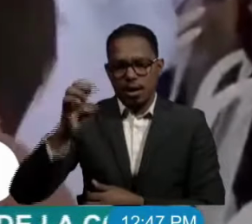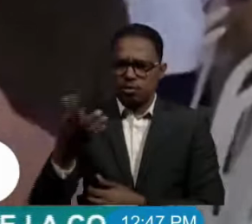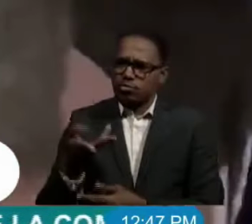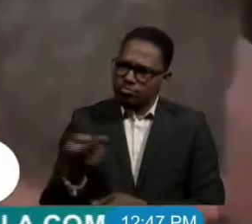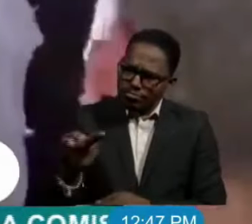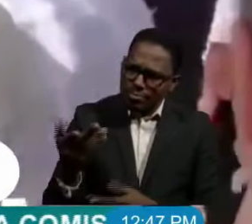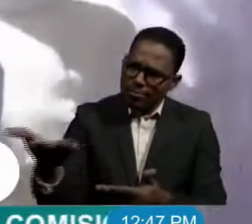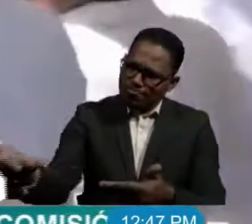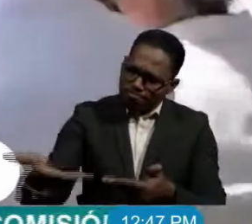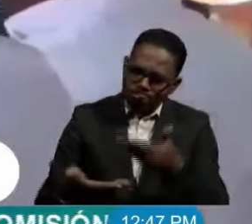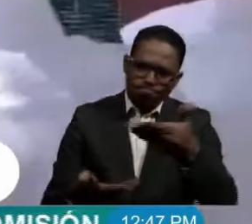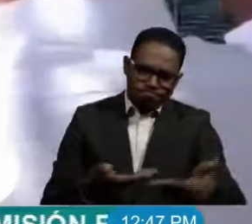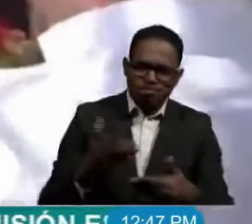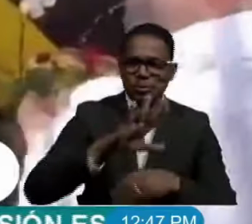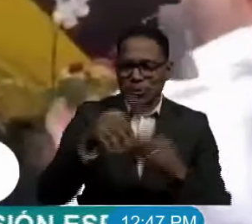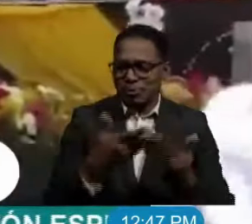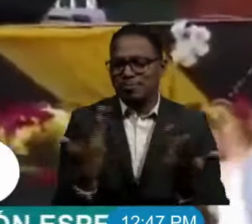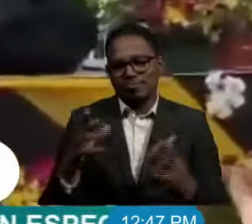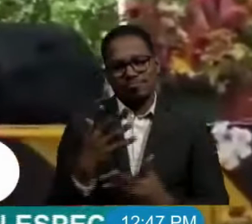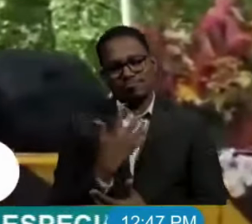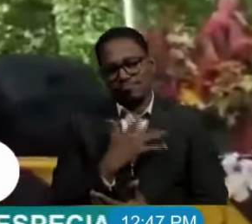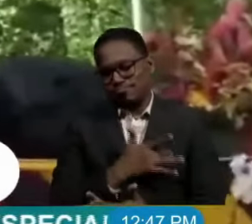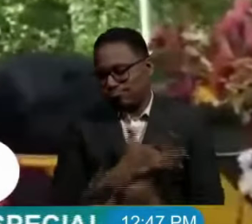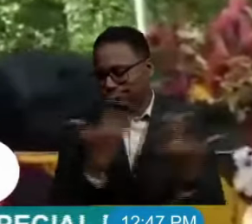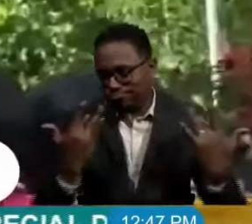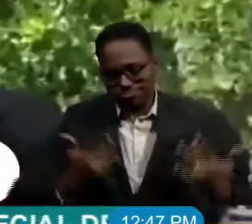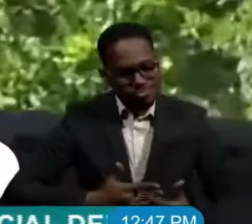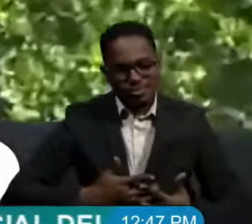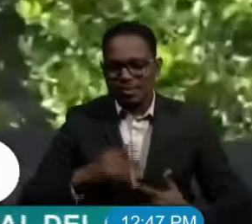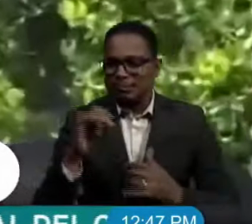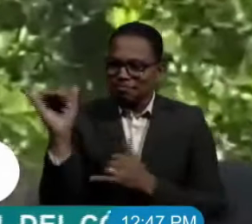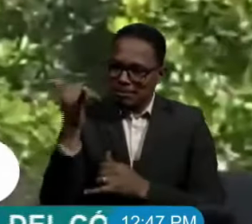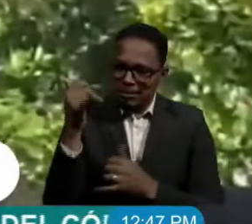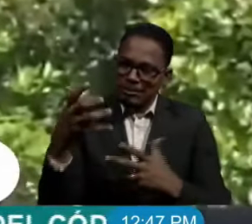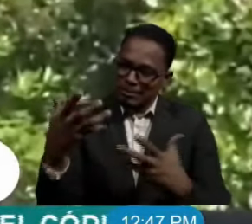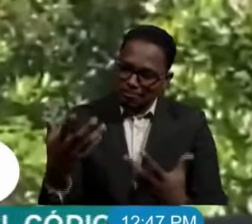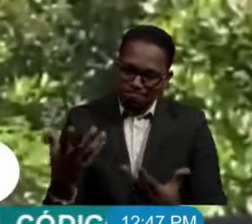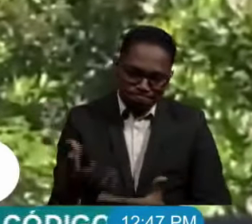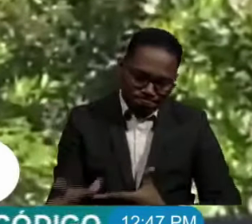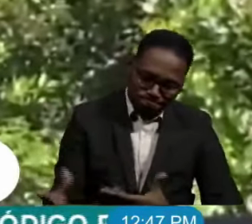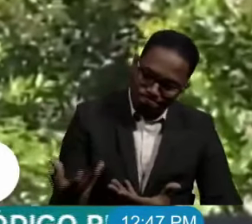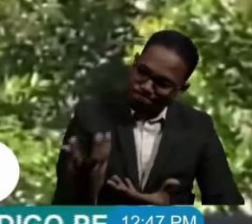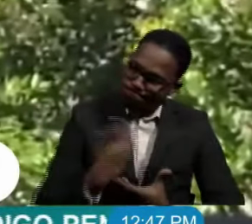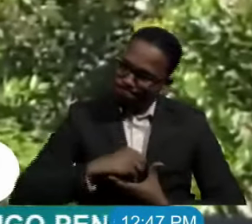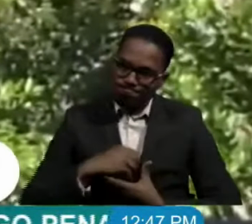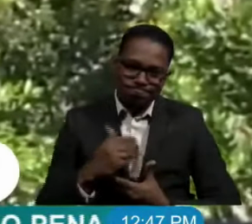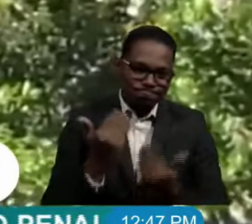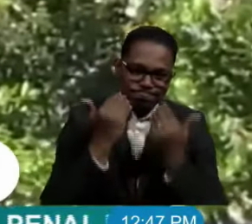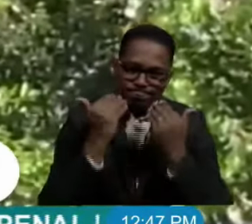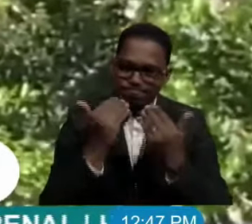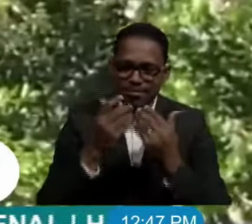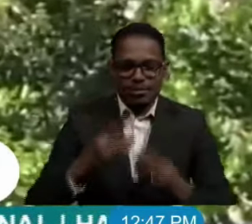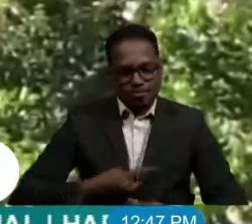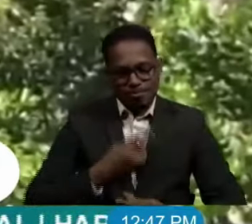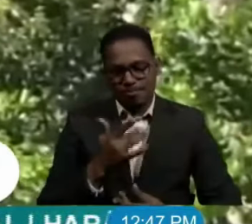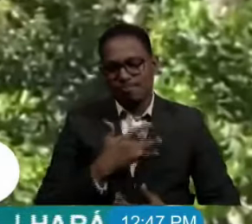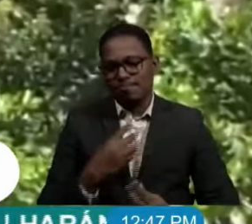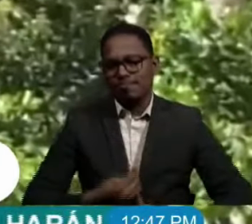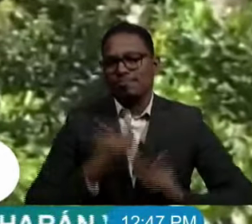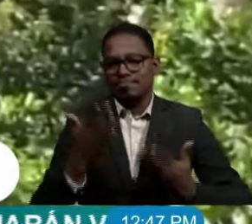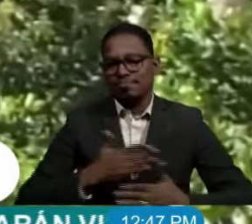bienvenidos y bienvenidas. De corazón, Jarabacoa lo asume y estamos muy felices porque